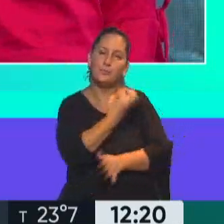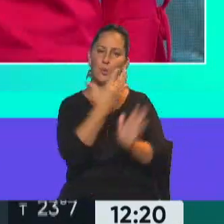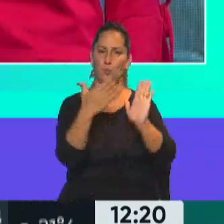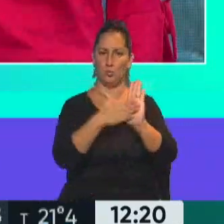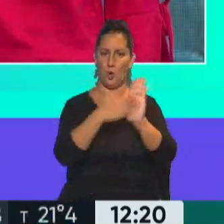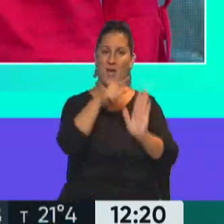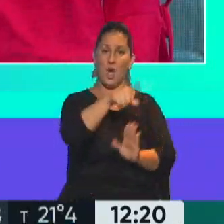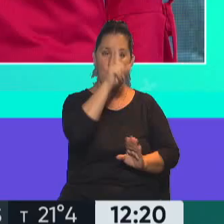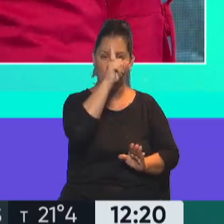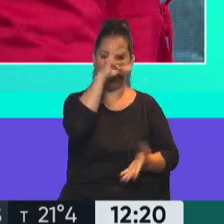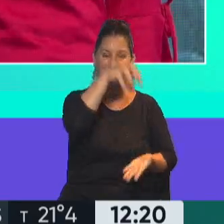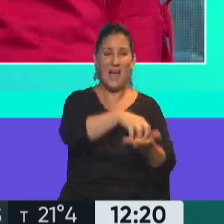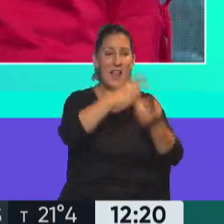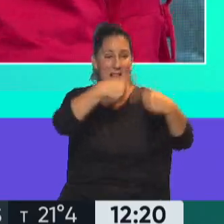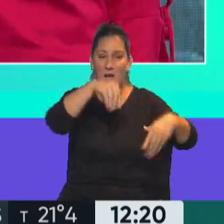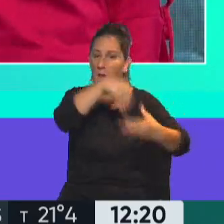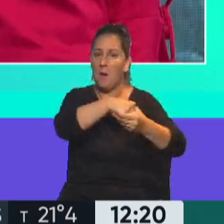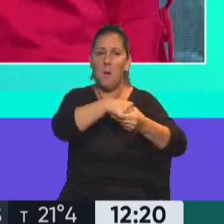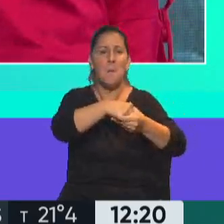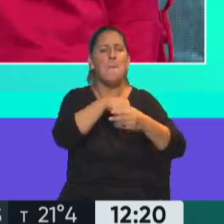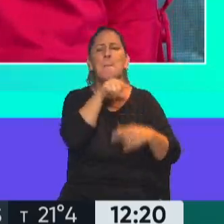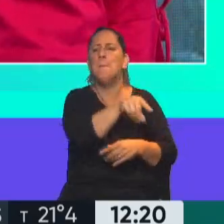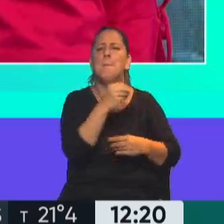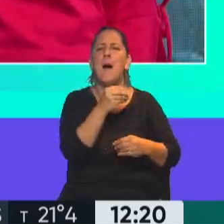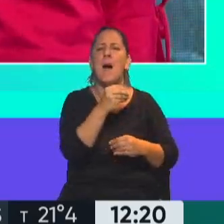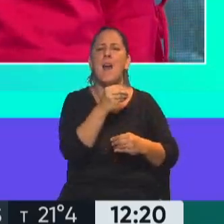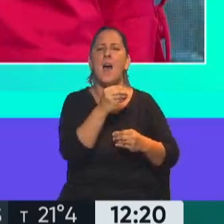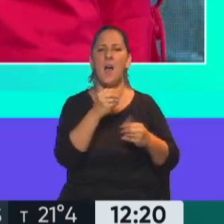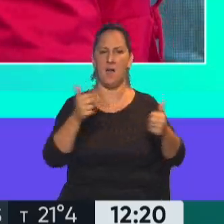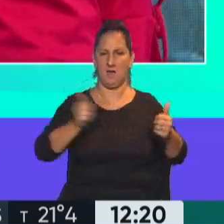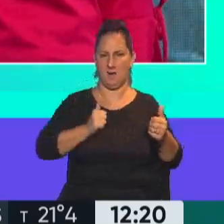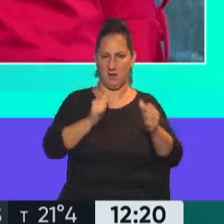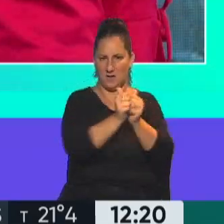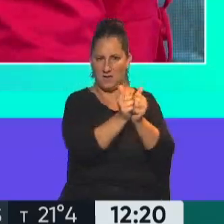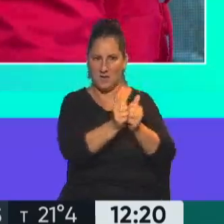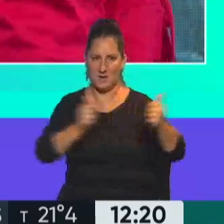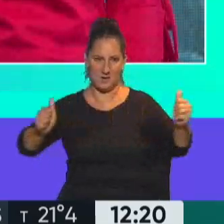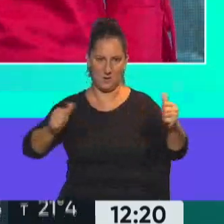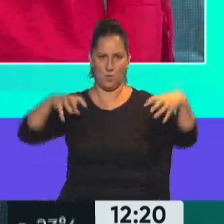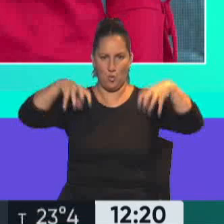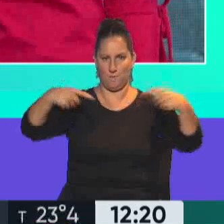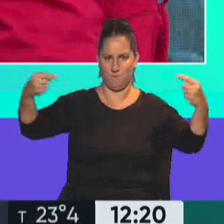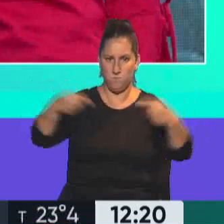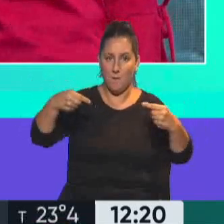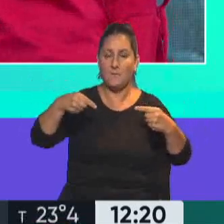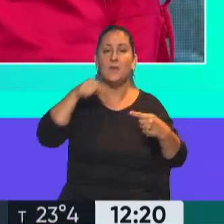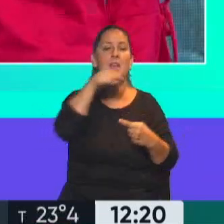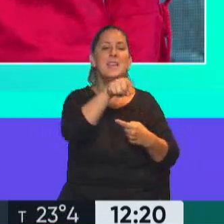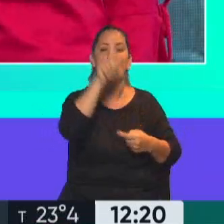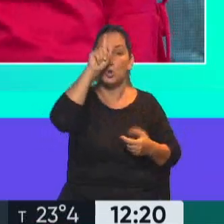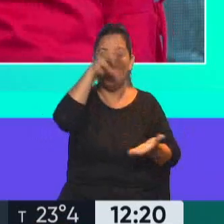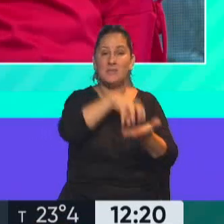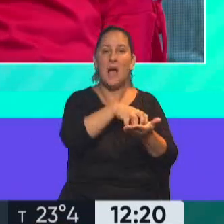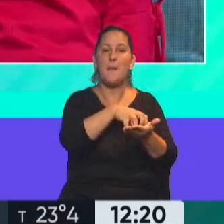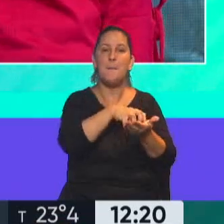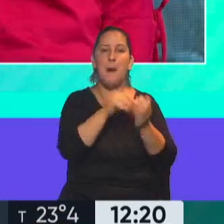ese hospital, sus instalaciones, estaban siendo utilizadas por el batallón de Azov y otros extremistas, es decir, se estaba utilizando como